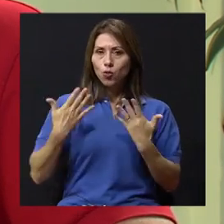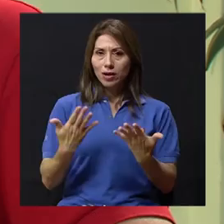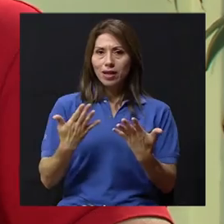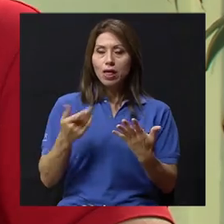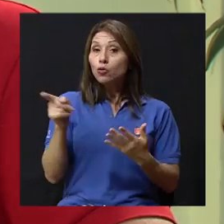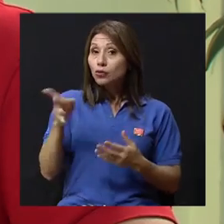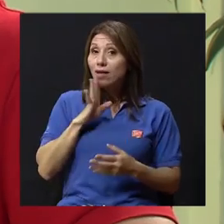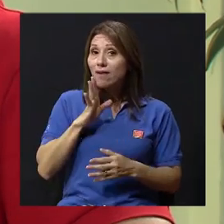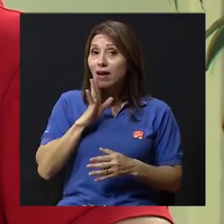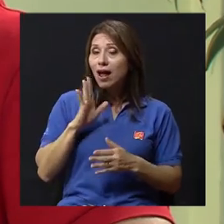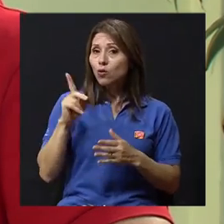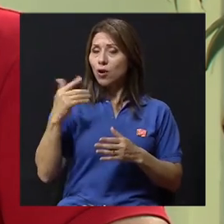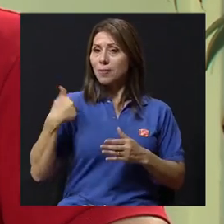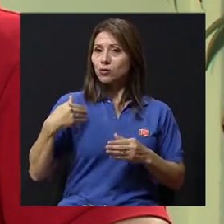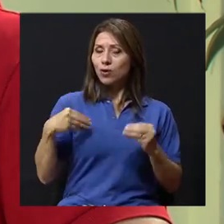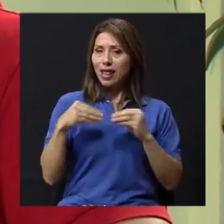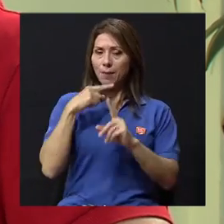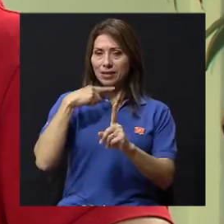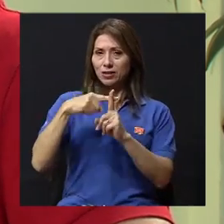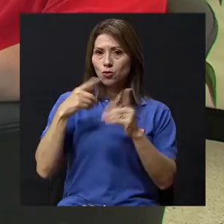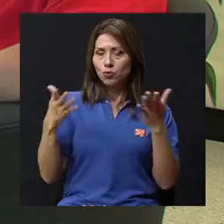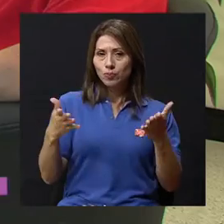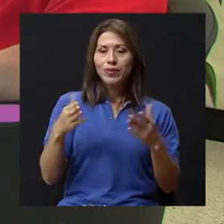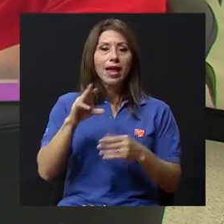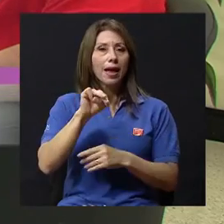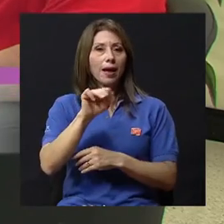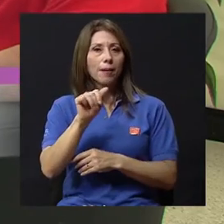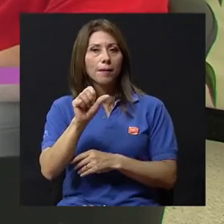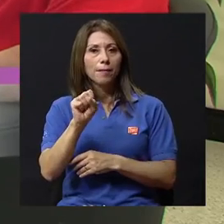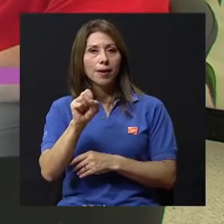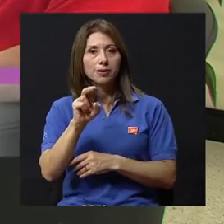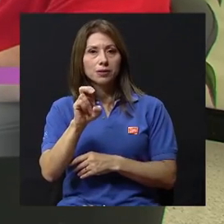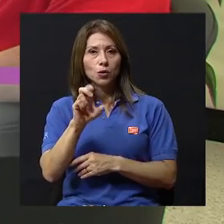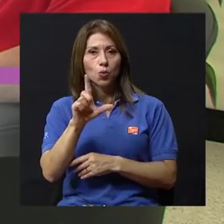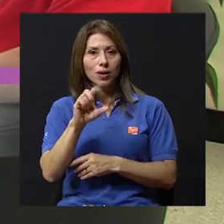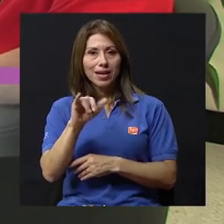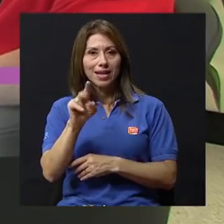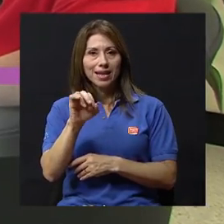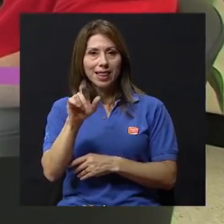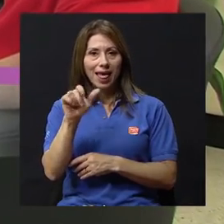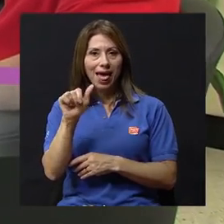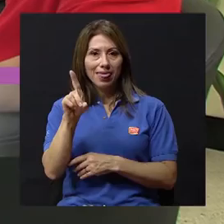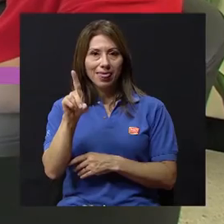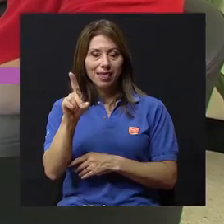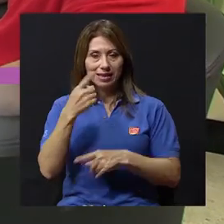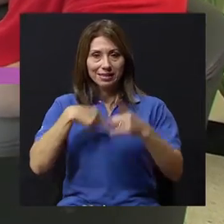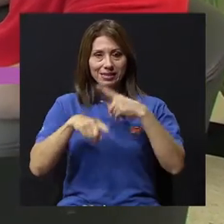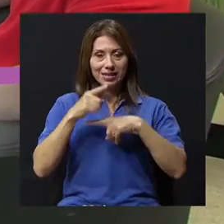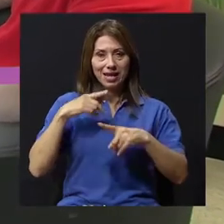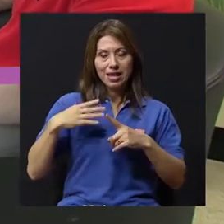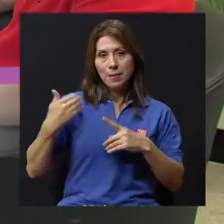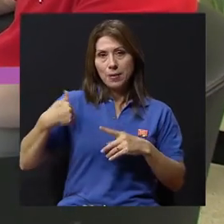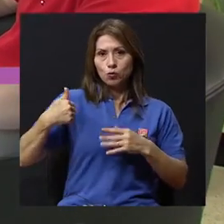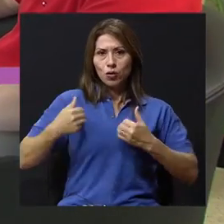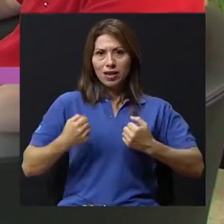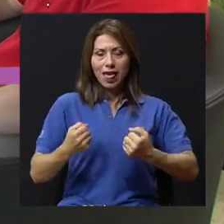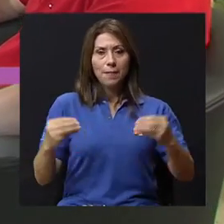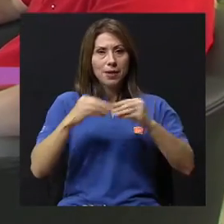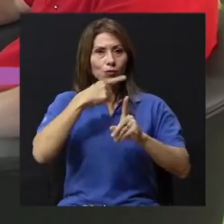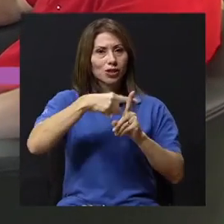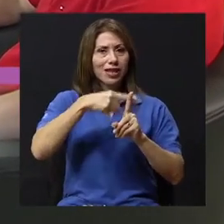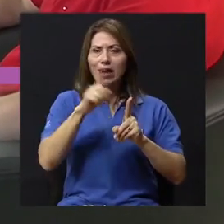representaría una masculinidad más en positivo. Sí, es que una masculinidad más en positivo es aquella que no centra la sexualidad en los